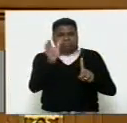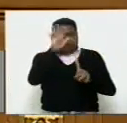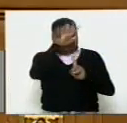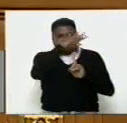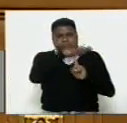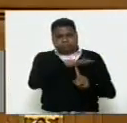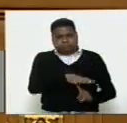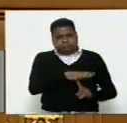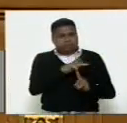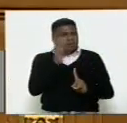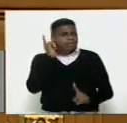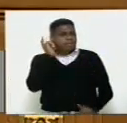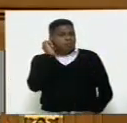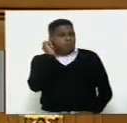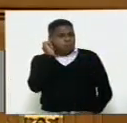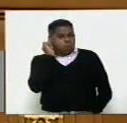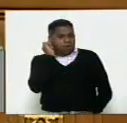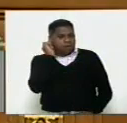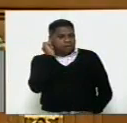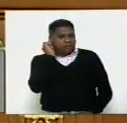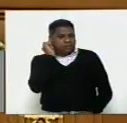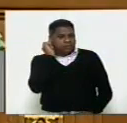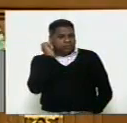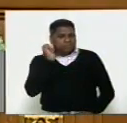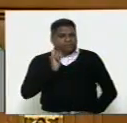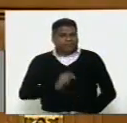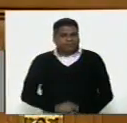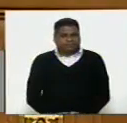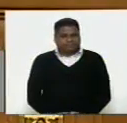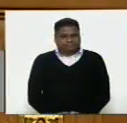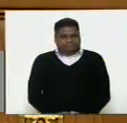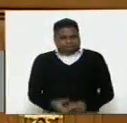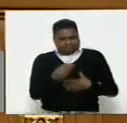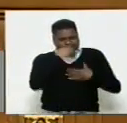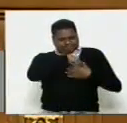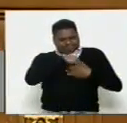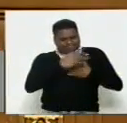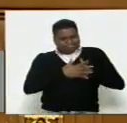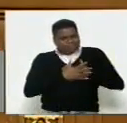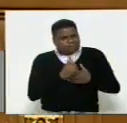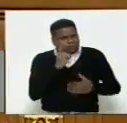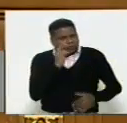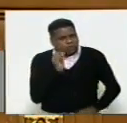hacia la mujer. Está internalizado,